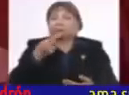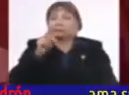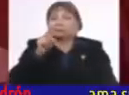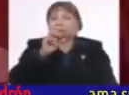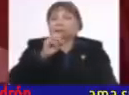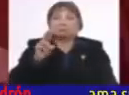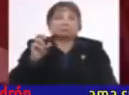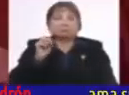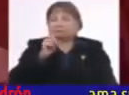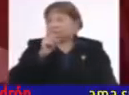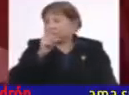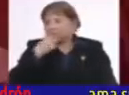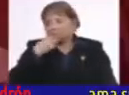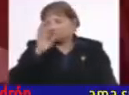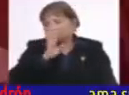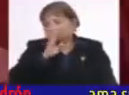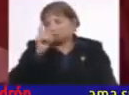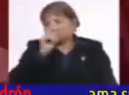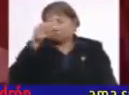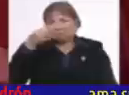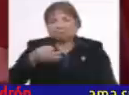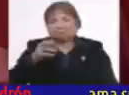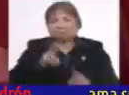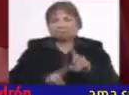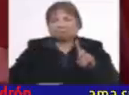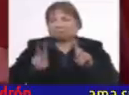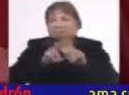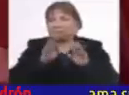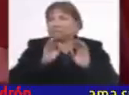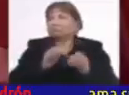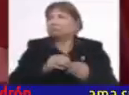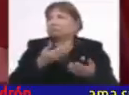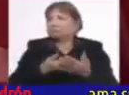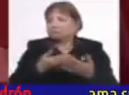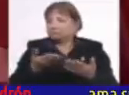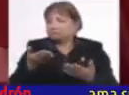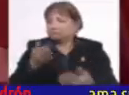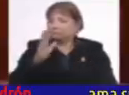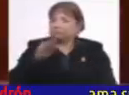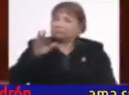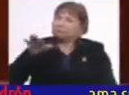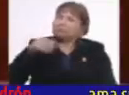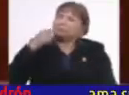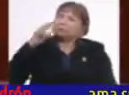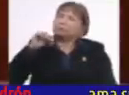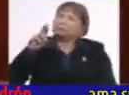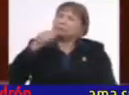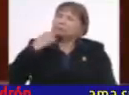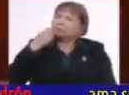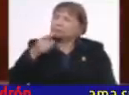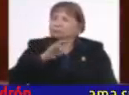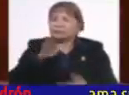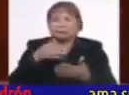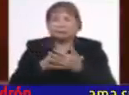no tiene ninguna veracidad ninguna validez señor manera gonzález pero